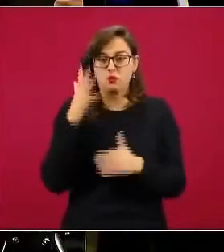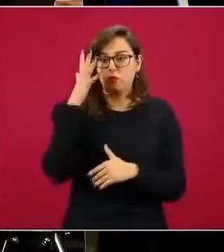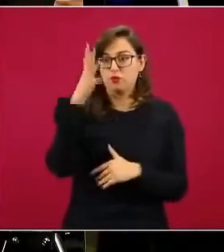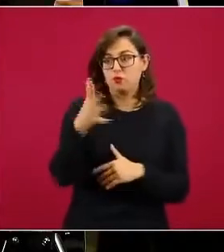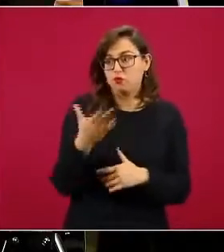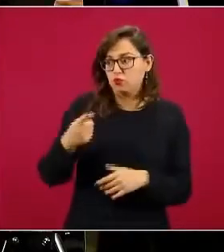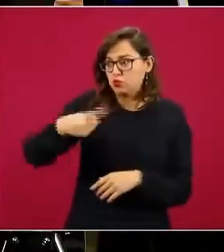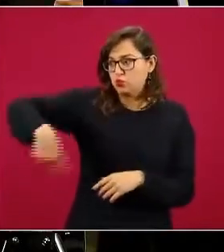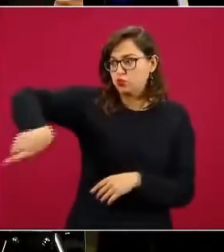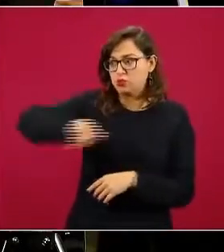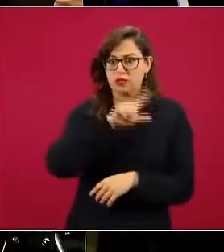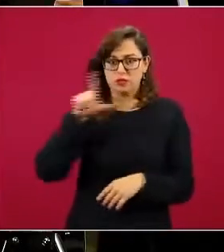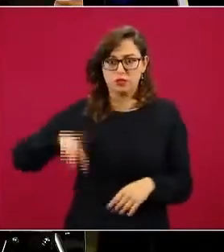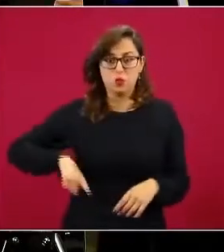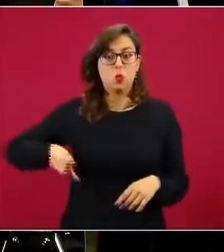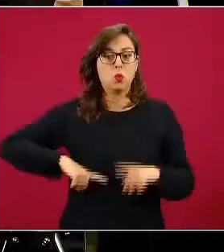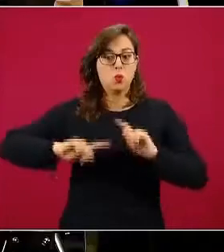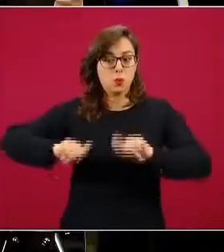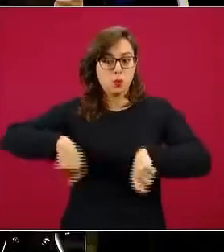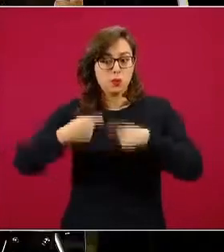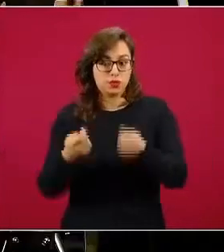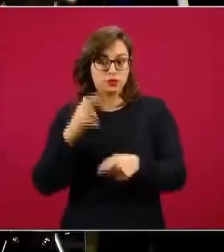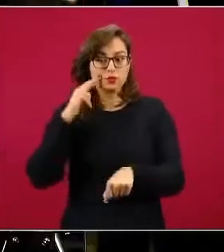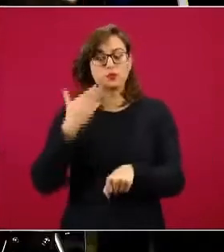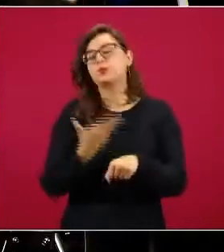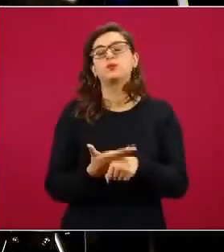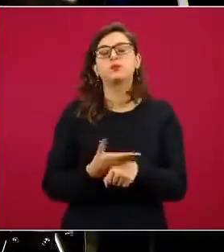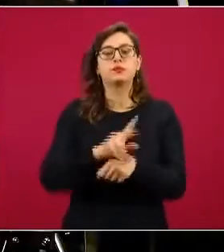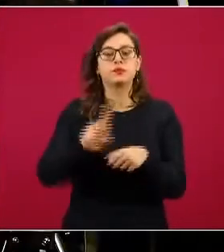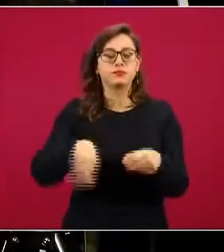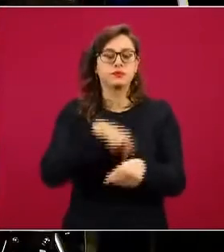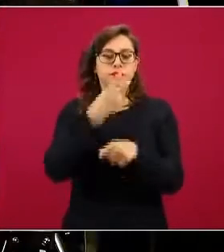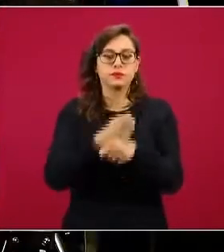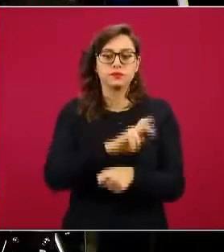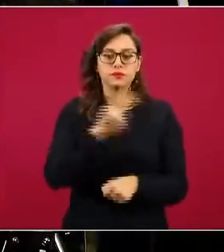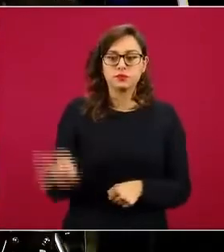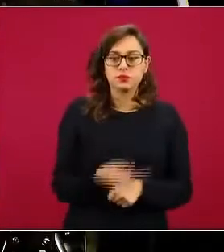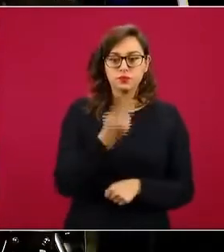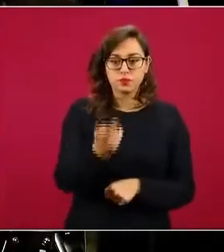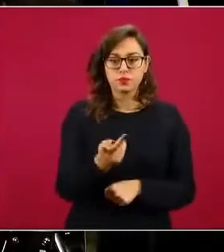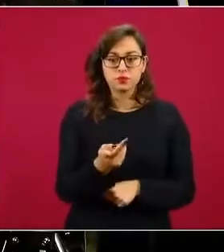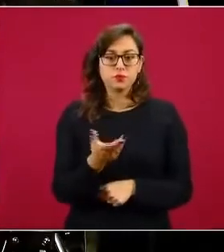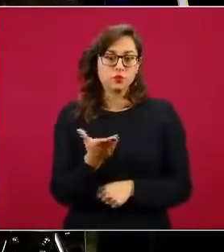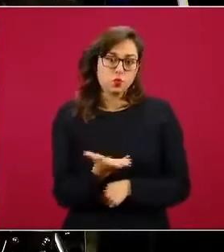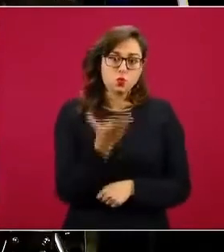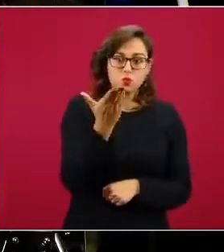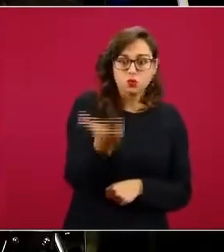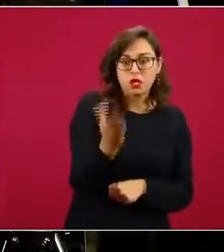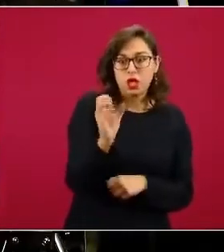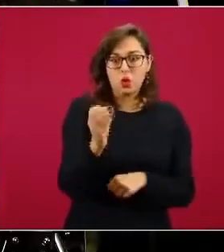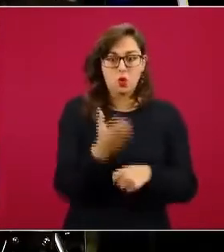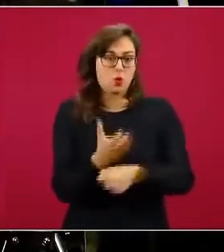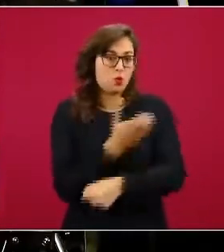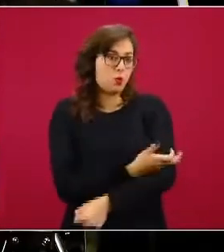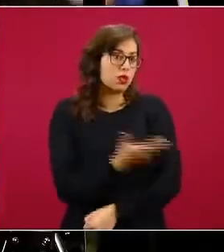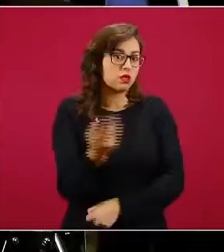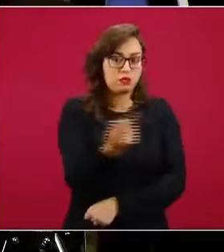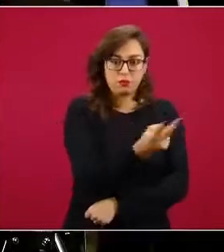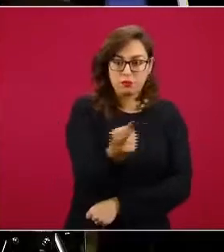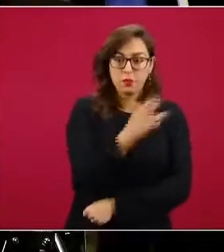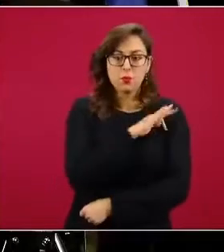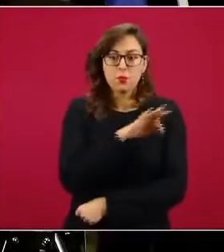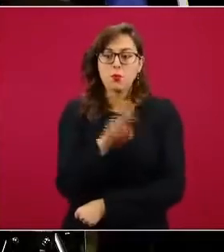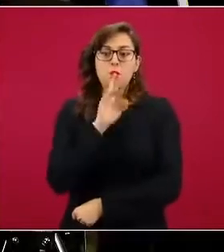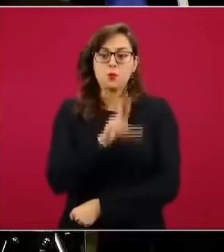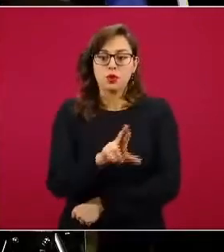del gobierno federal? Y mi segunda pregunta, no sé si la quisiera contestar usted o alguno de sus colaboradores,